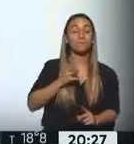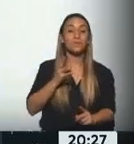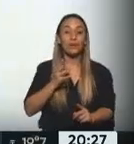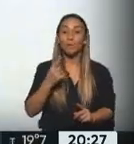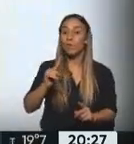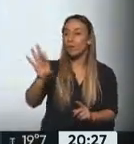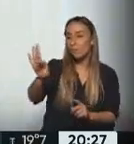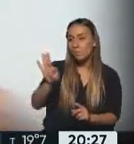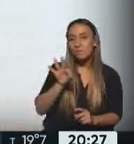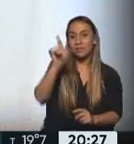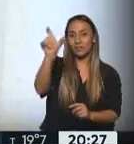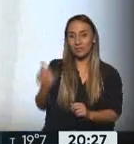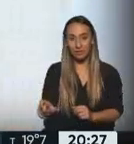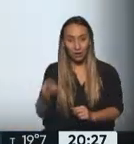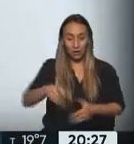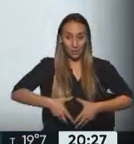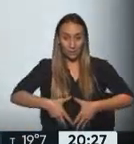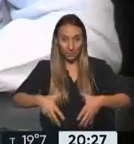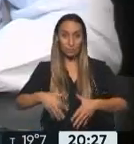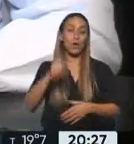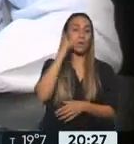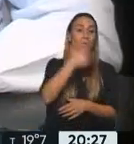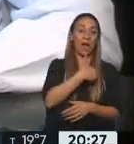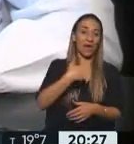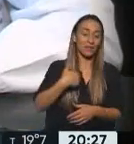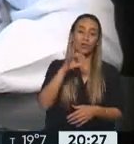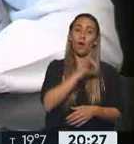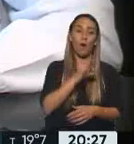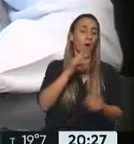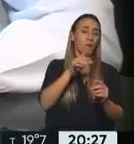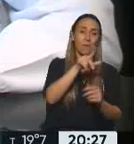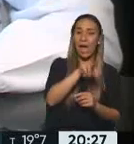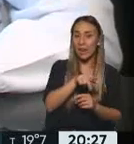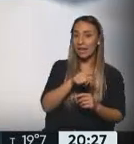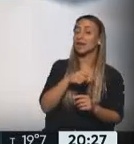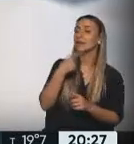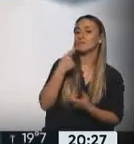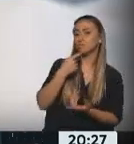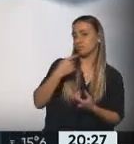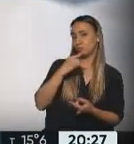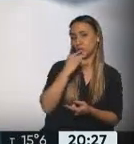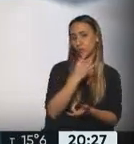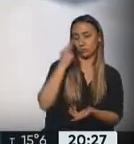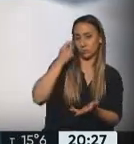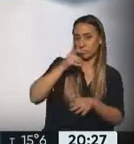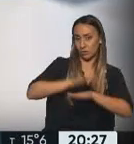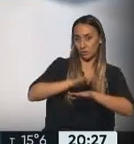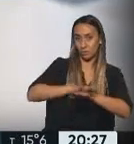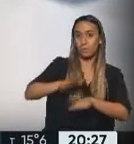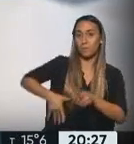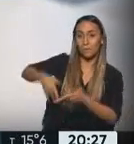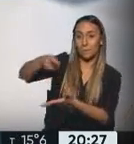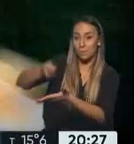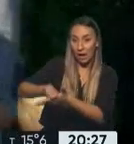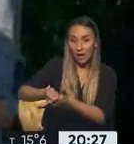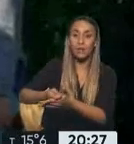las madres o los padres que esperan a su futuro hijo o hija se hacen cargo de todos los gastos durante el embarazo en un